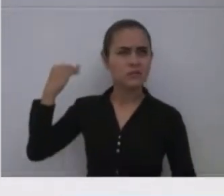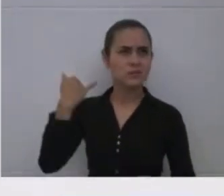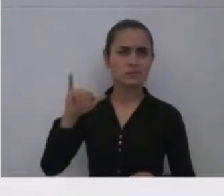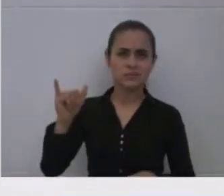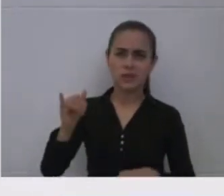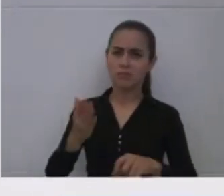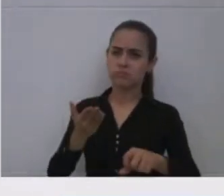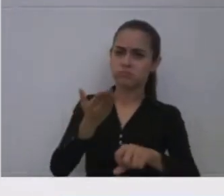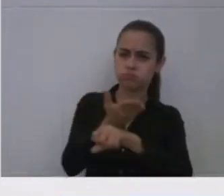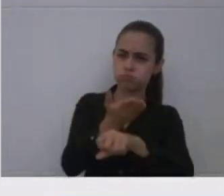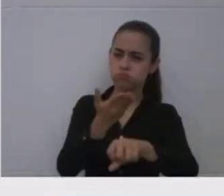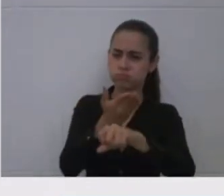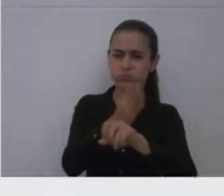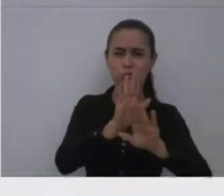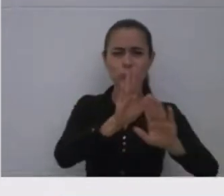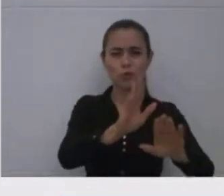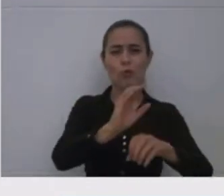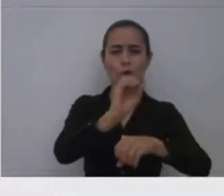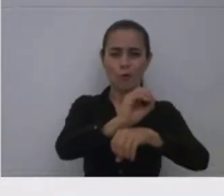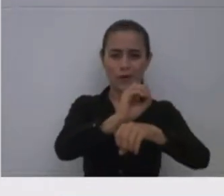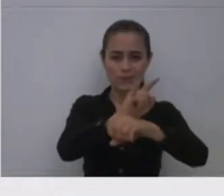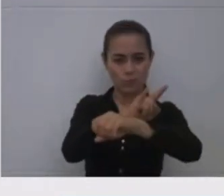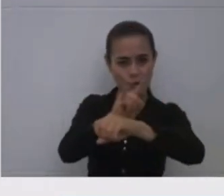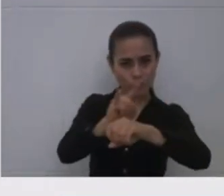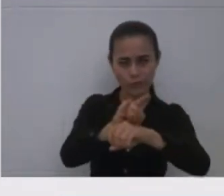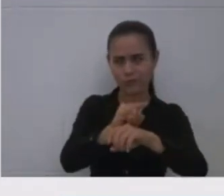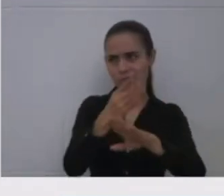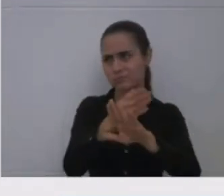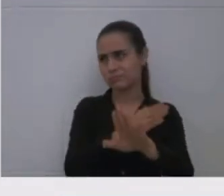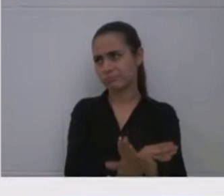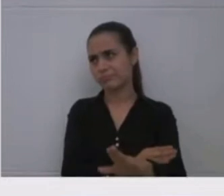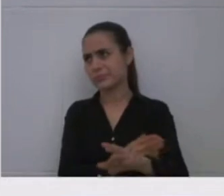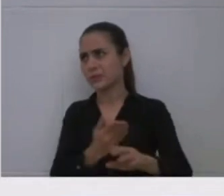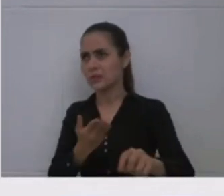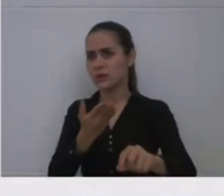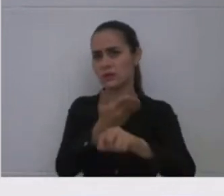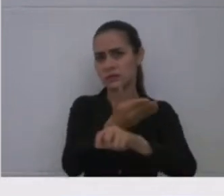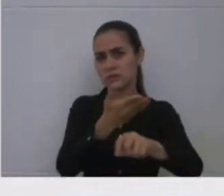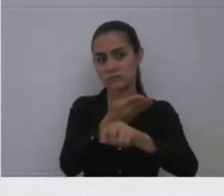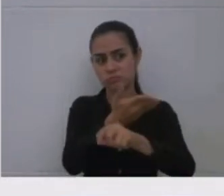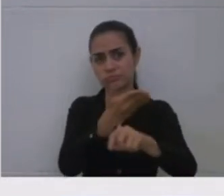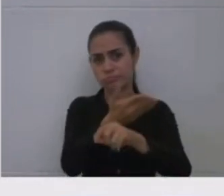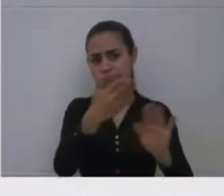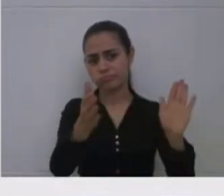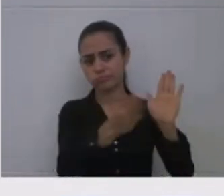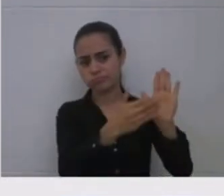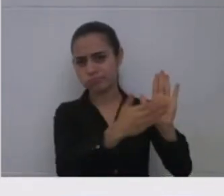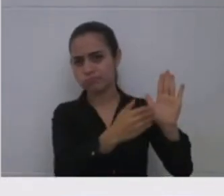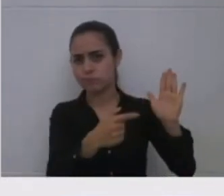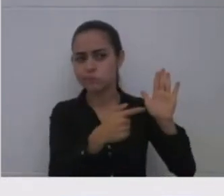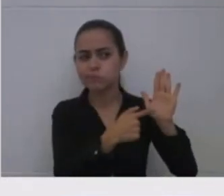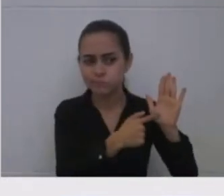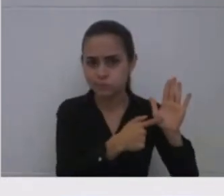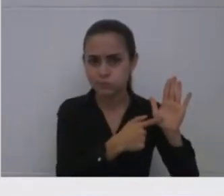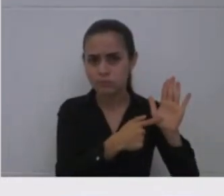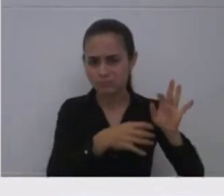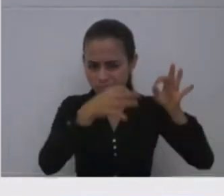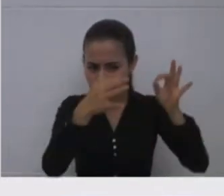organismos de control. Innumerables, con pruebas contundentes de que hay